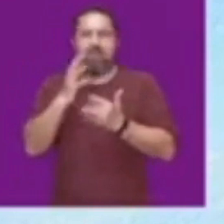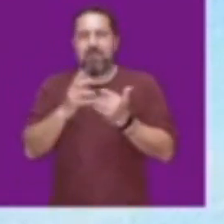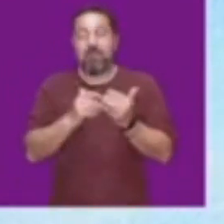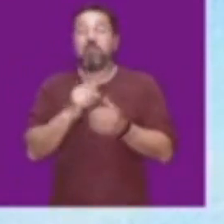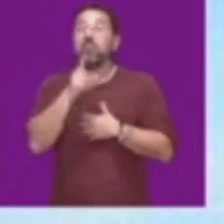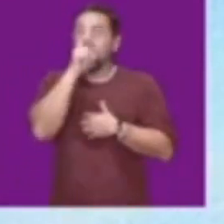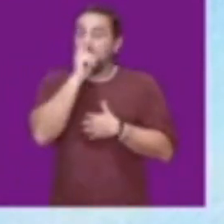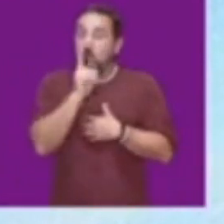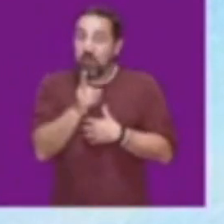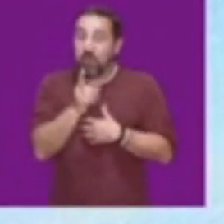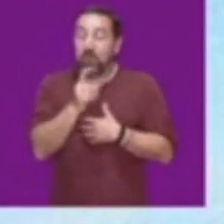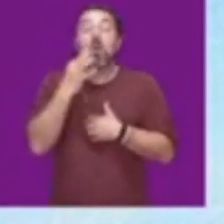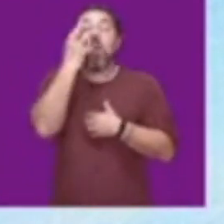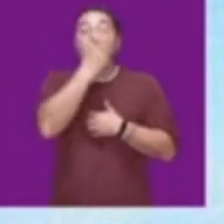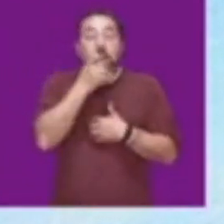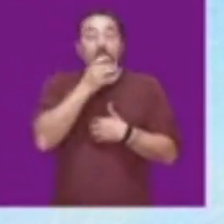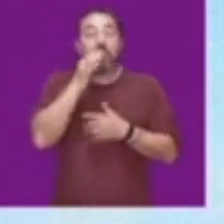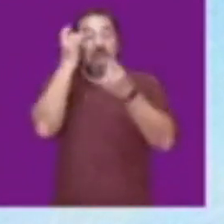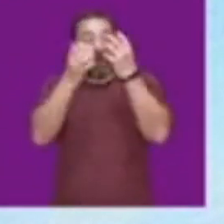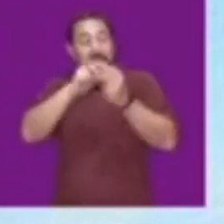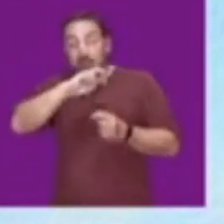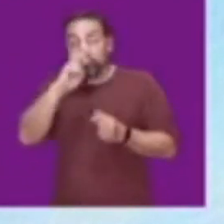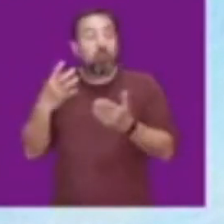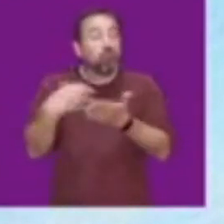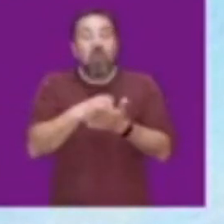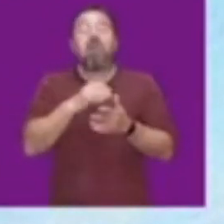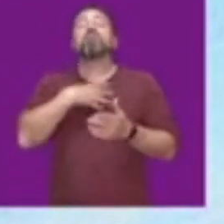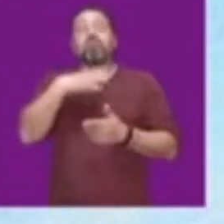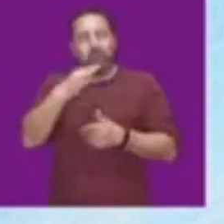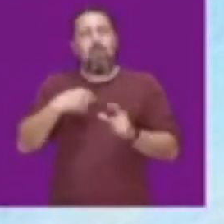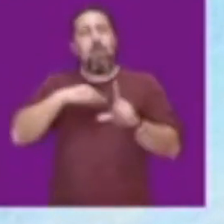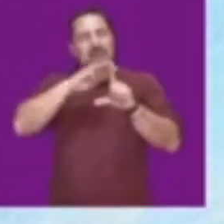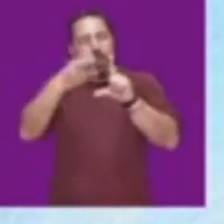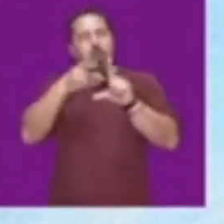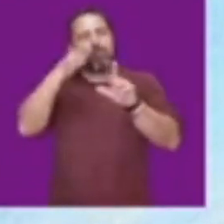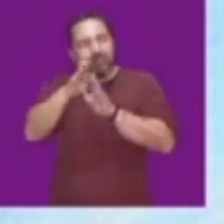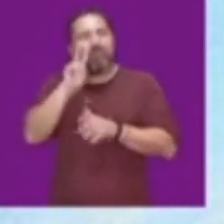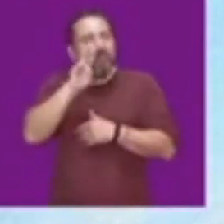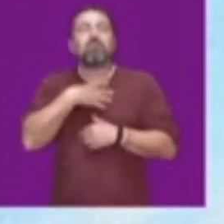para soñar. Recuerda que todos los cuentos y sus actividades están disponibles en la web.